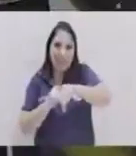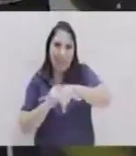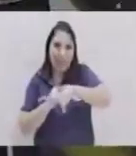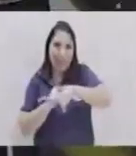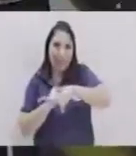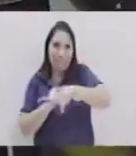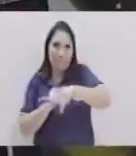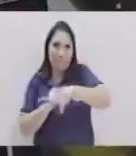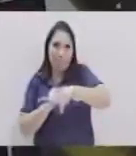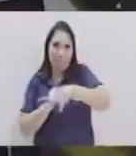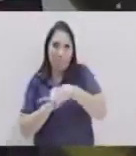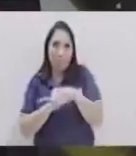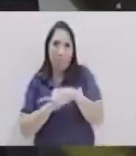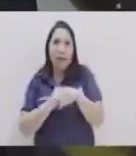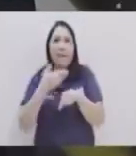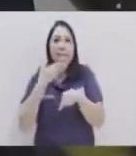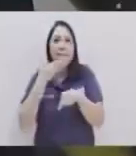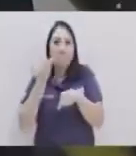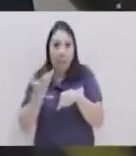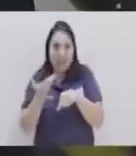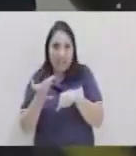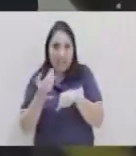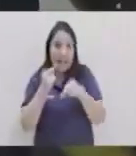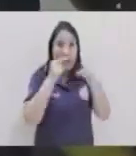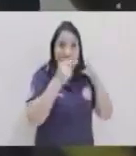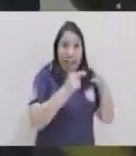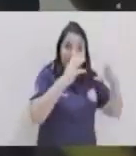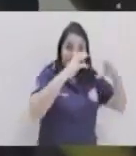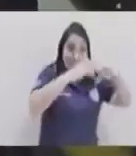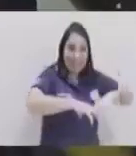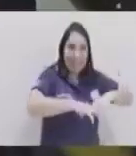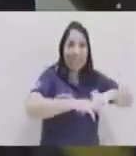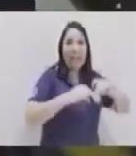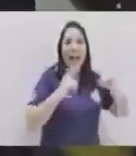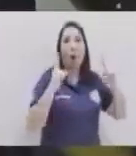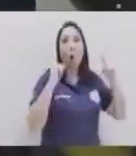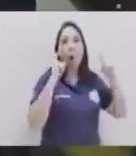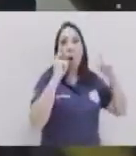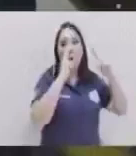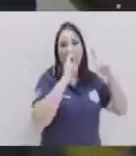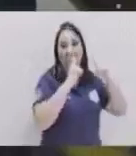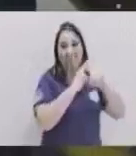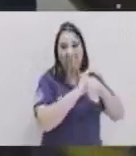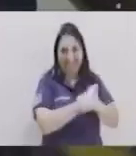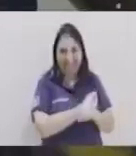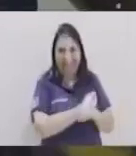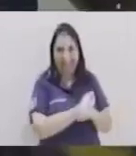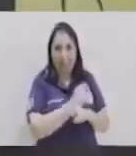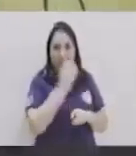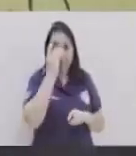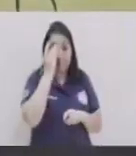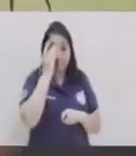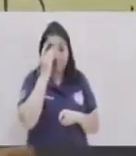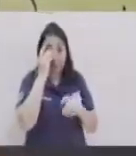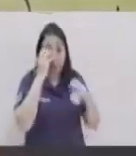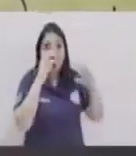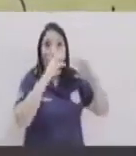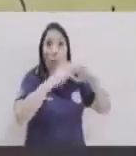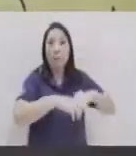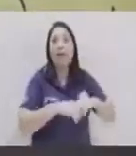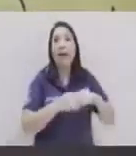tiempo y fácilmente dijéramos. Sí. Mientras que un desastre es